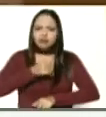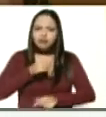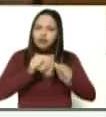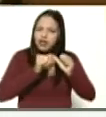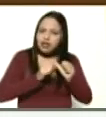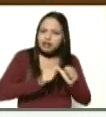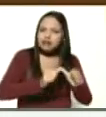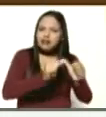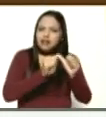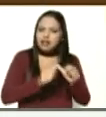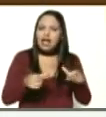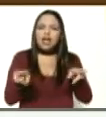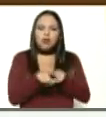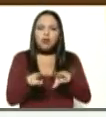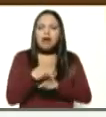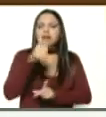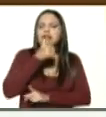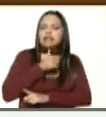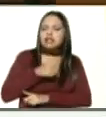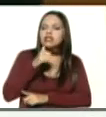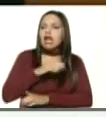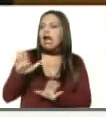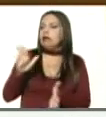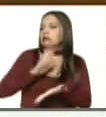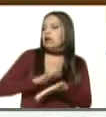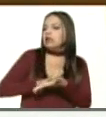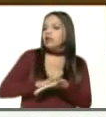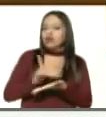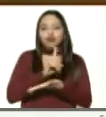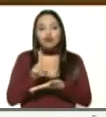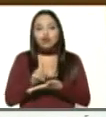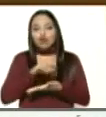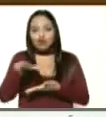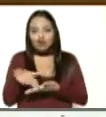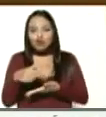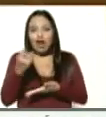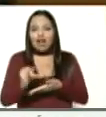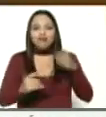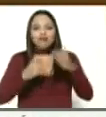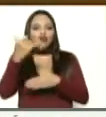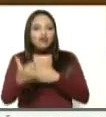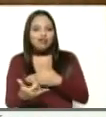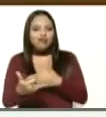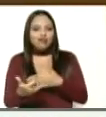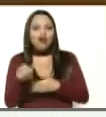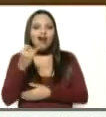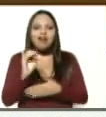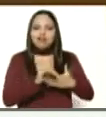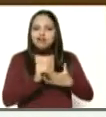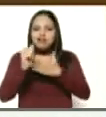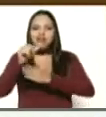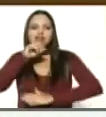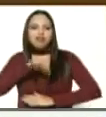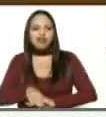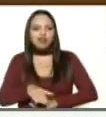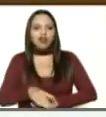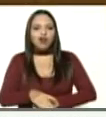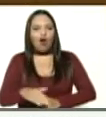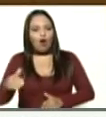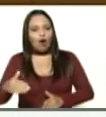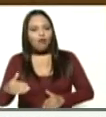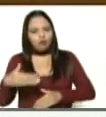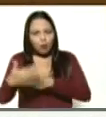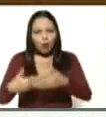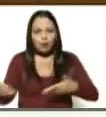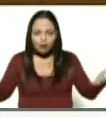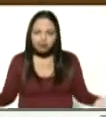sea, usted está resistiendo ahí. No, nosotros resistimos porque tenemos un proyecto, porque hay un liderazgo histórico que se ha venido potenciando